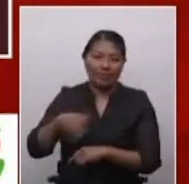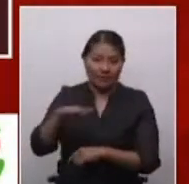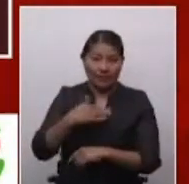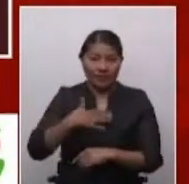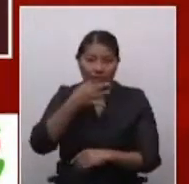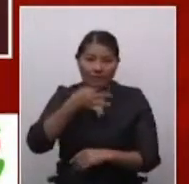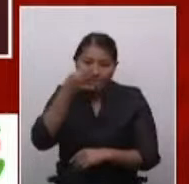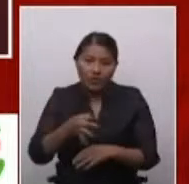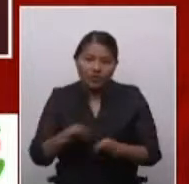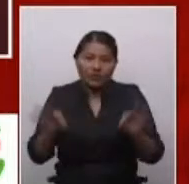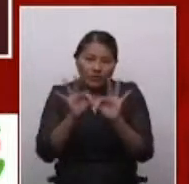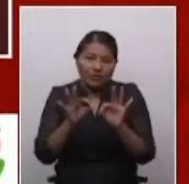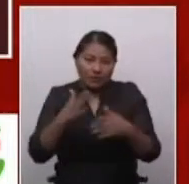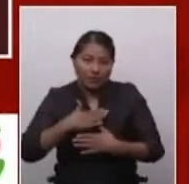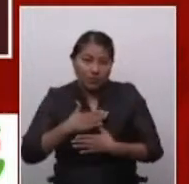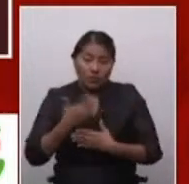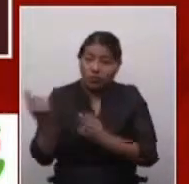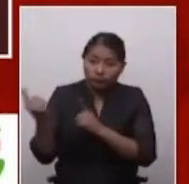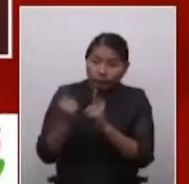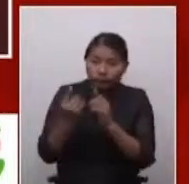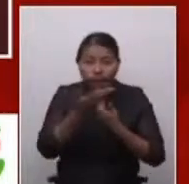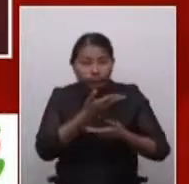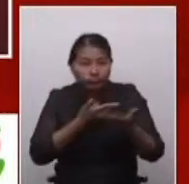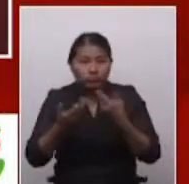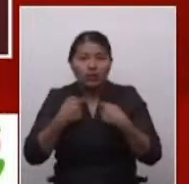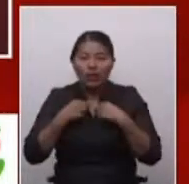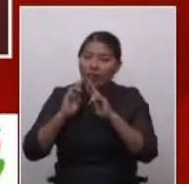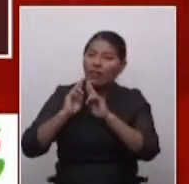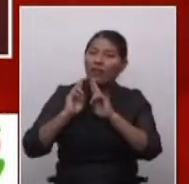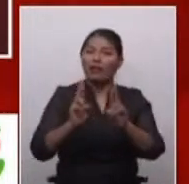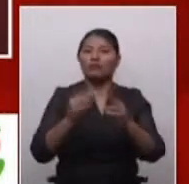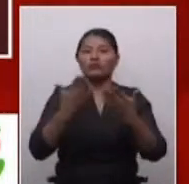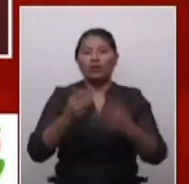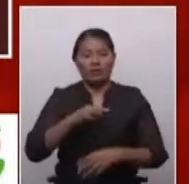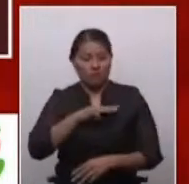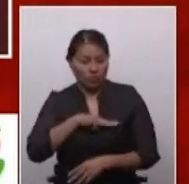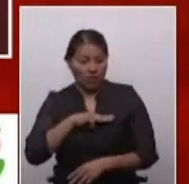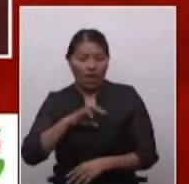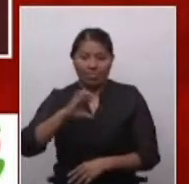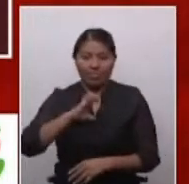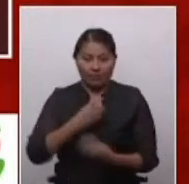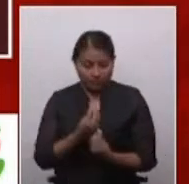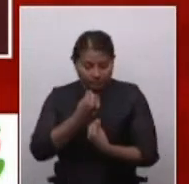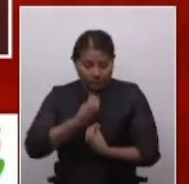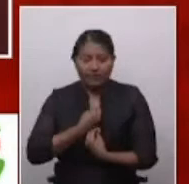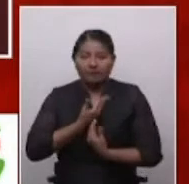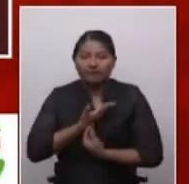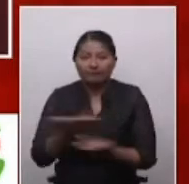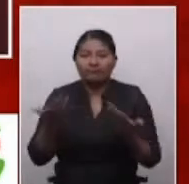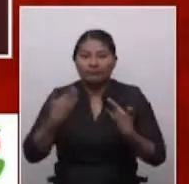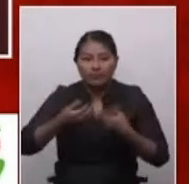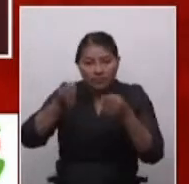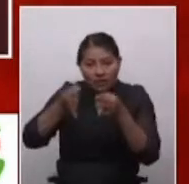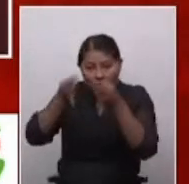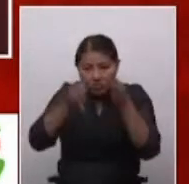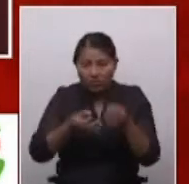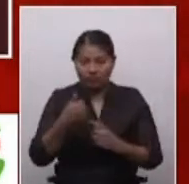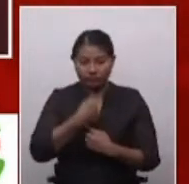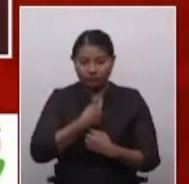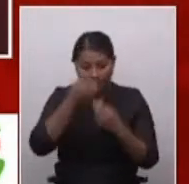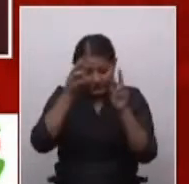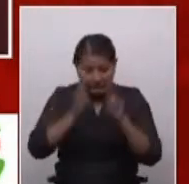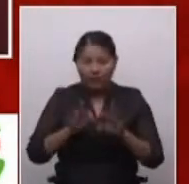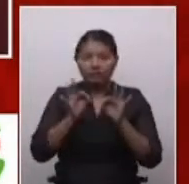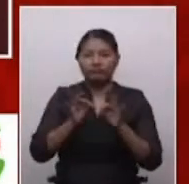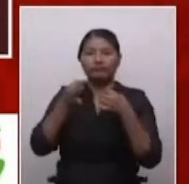que es fundamental que los candidatos respondan a criterios morales y éticos y, por otro lado, sean personas dignas del voto.